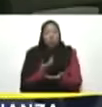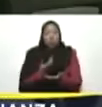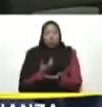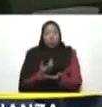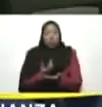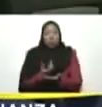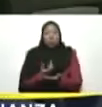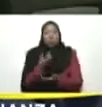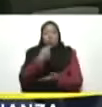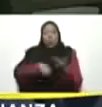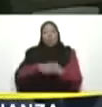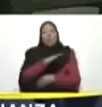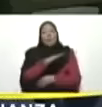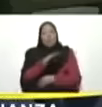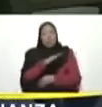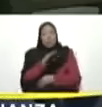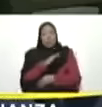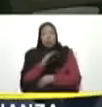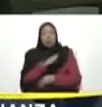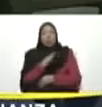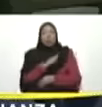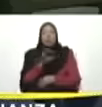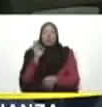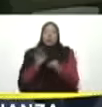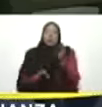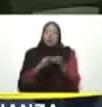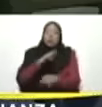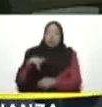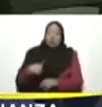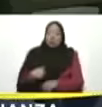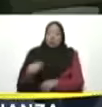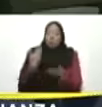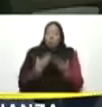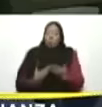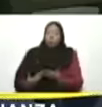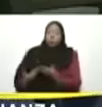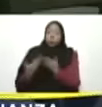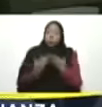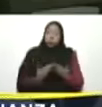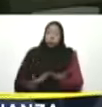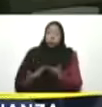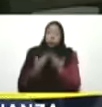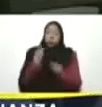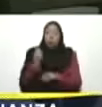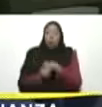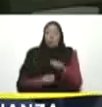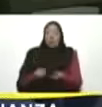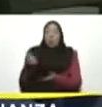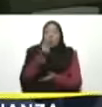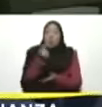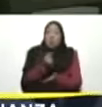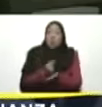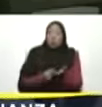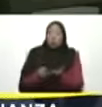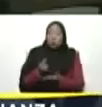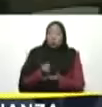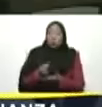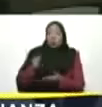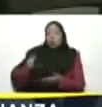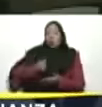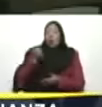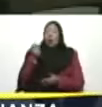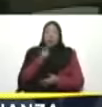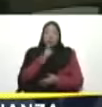de su propio puño y letra el arco minero, cómo lo estudió, cómo lo diseñó. Y ha costado